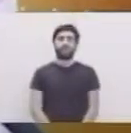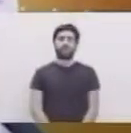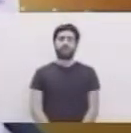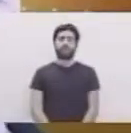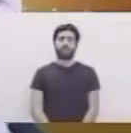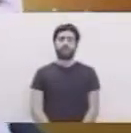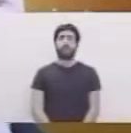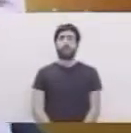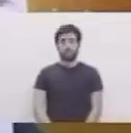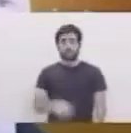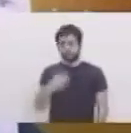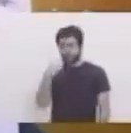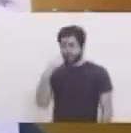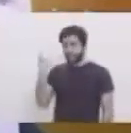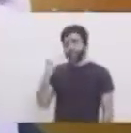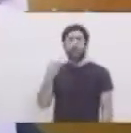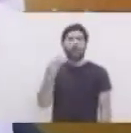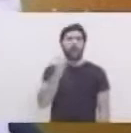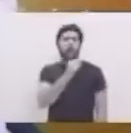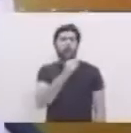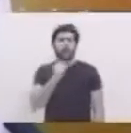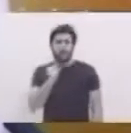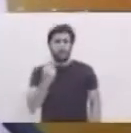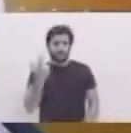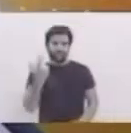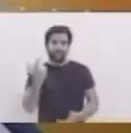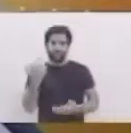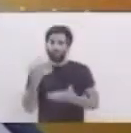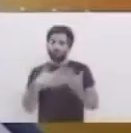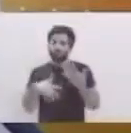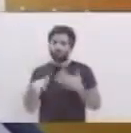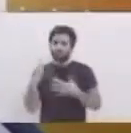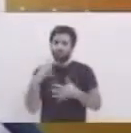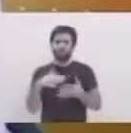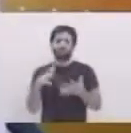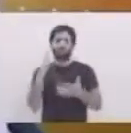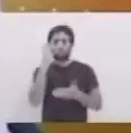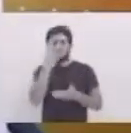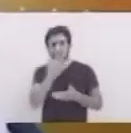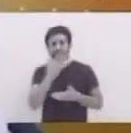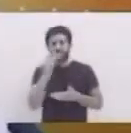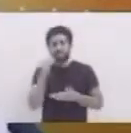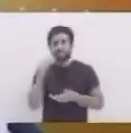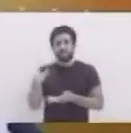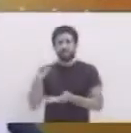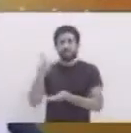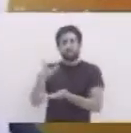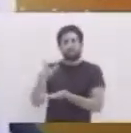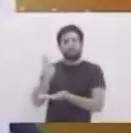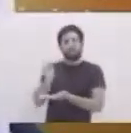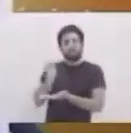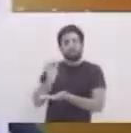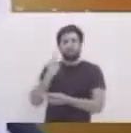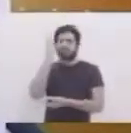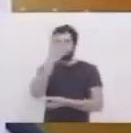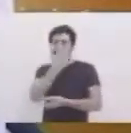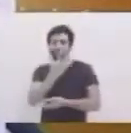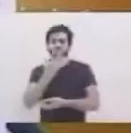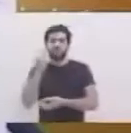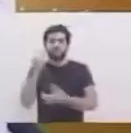Es una canción muy tierna, que las palabras dicen que era una dulce perrita